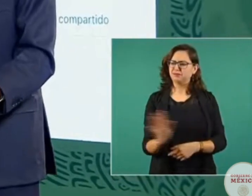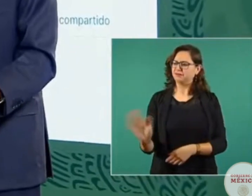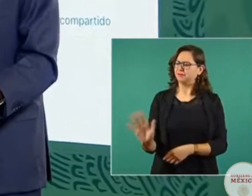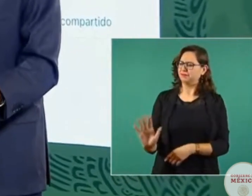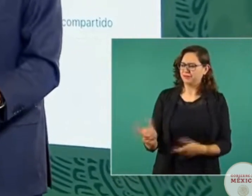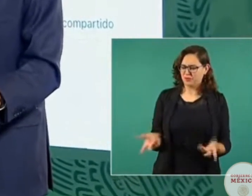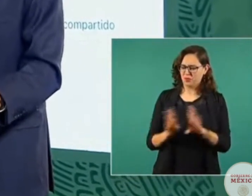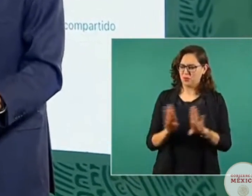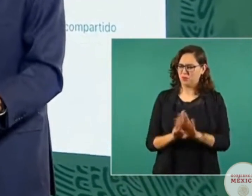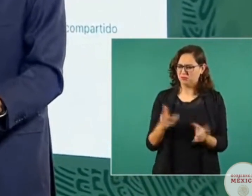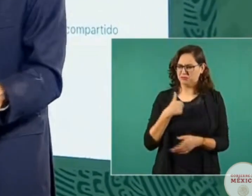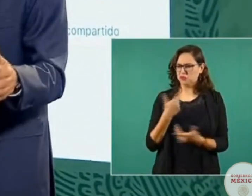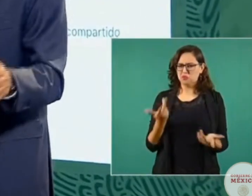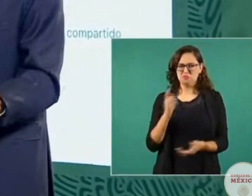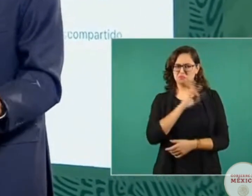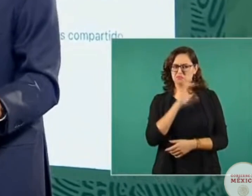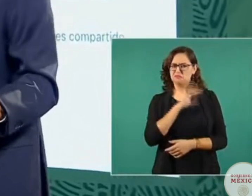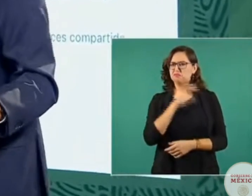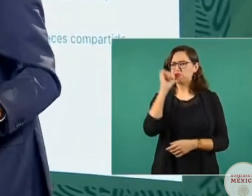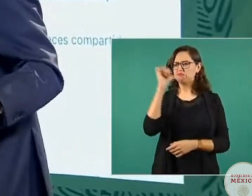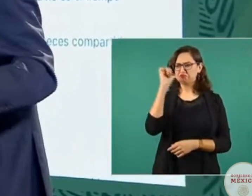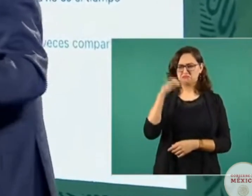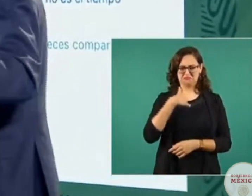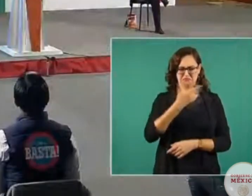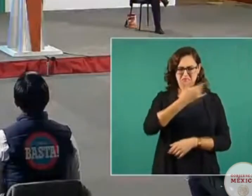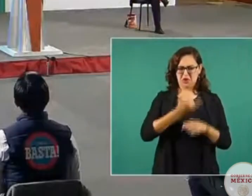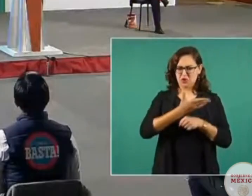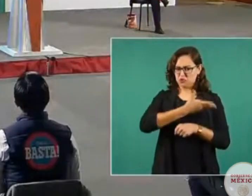Ni huir y dar la cara.